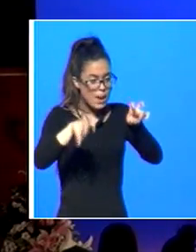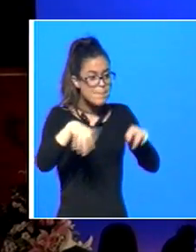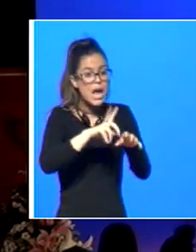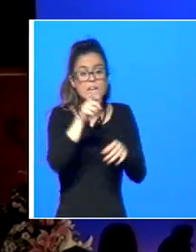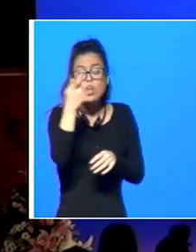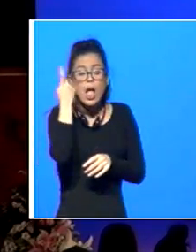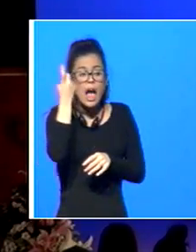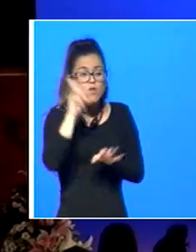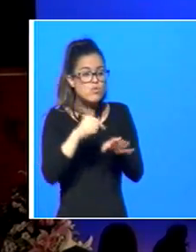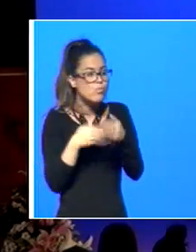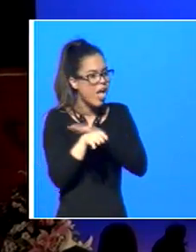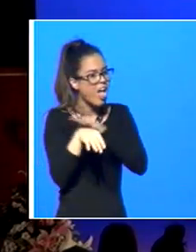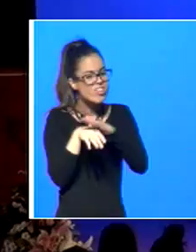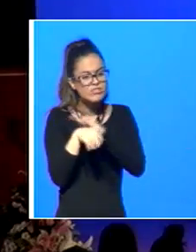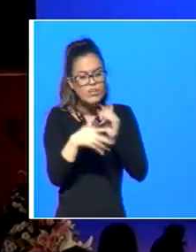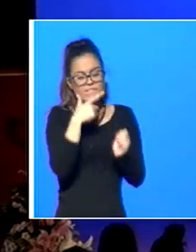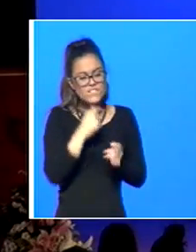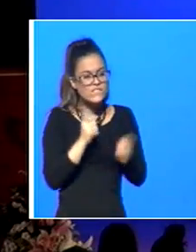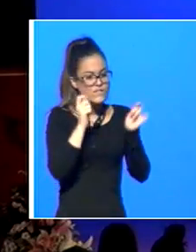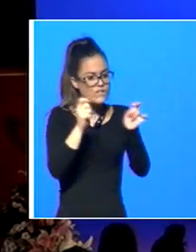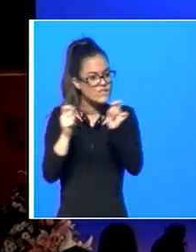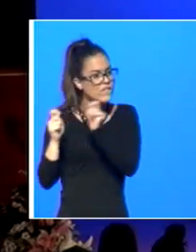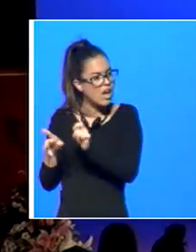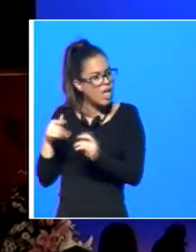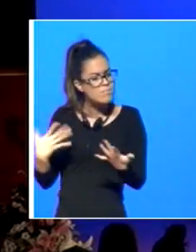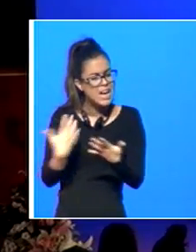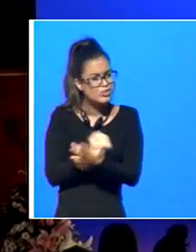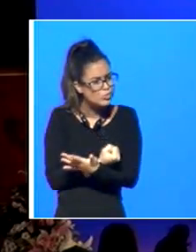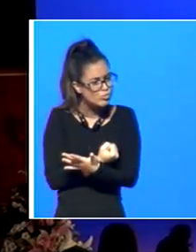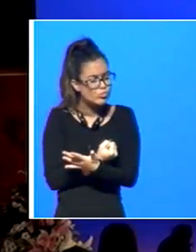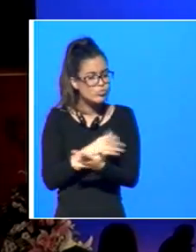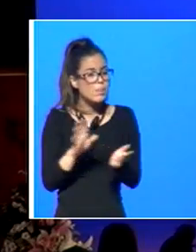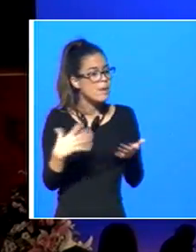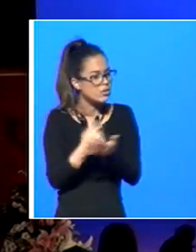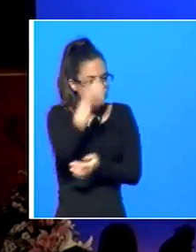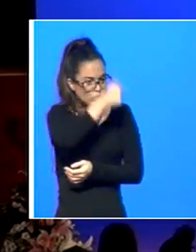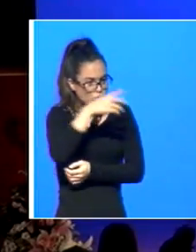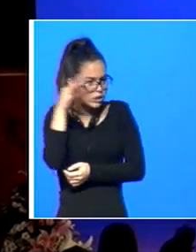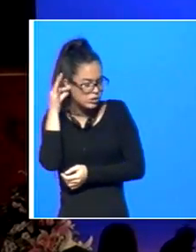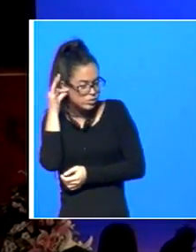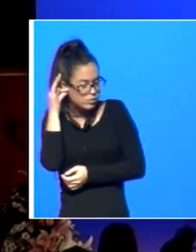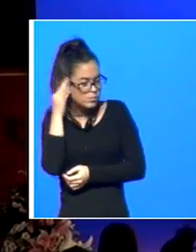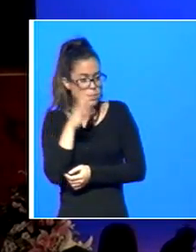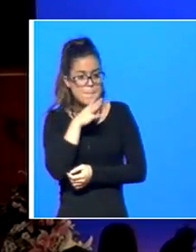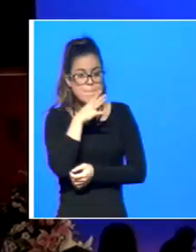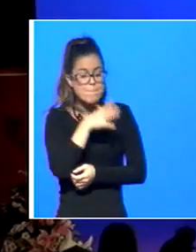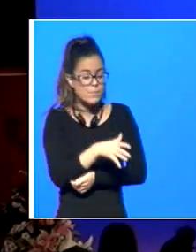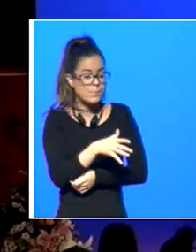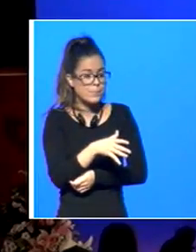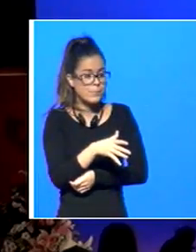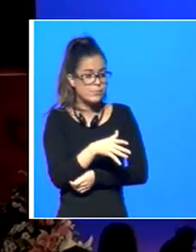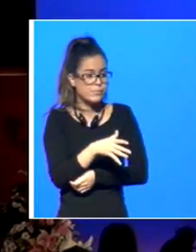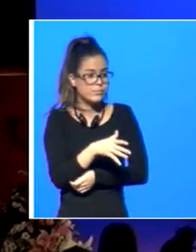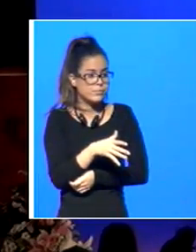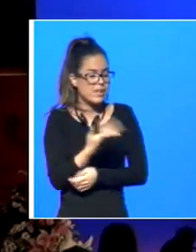fundamental. Y las innovaciones para mejorar el aprendizaje sean accesibles para todos y para todas. Porque es brutal